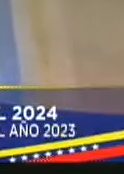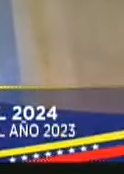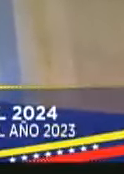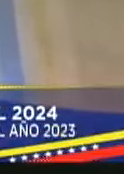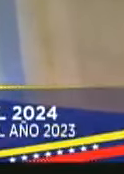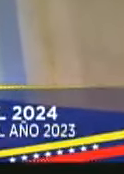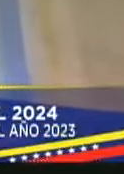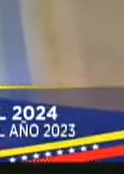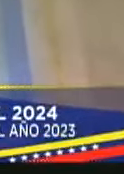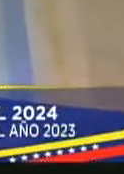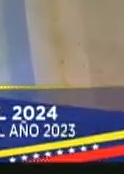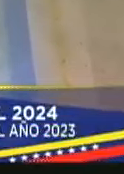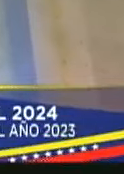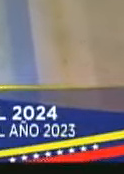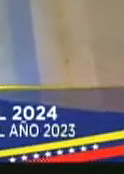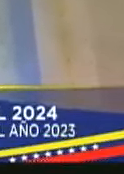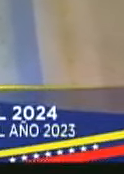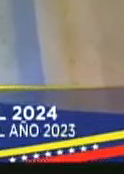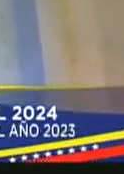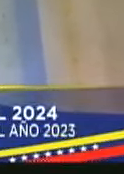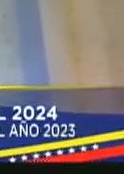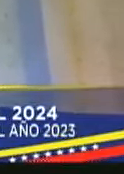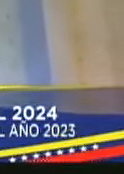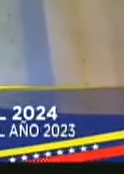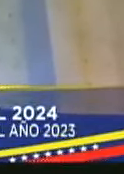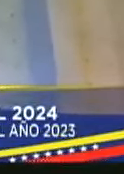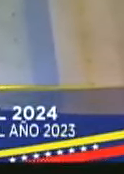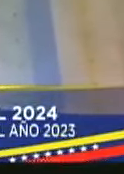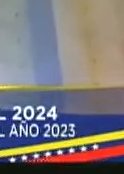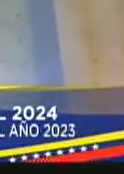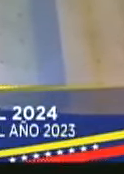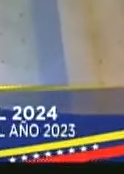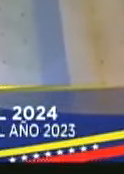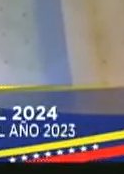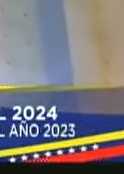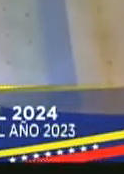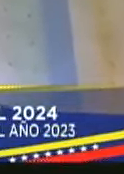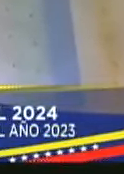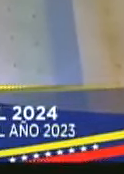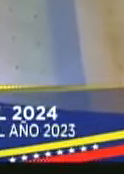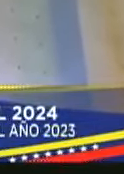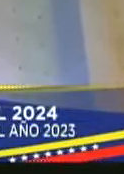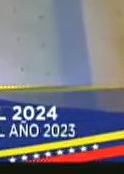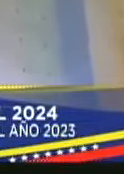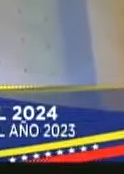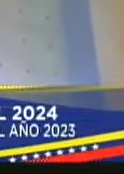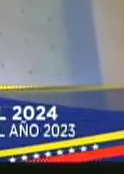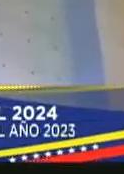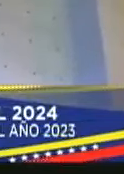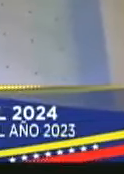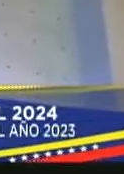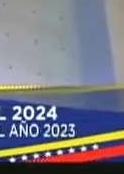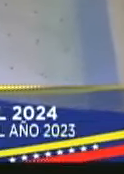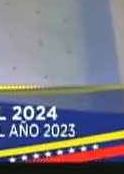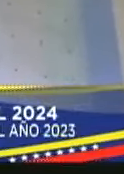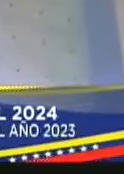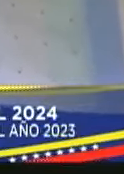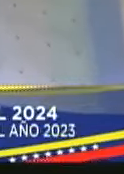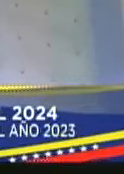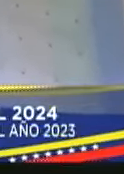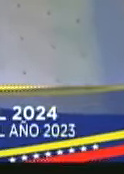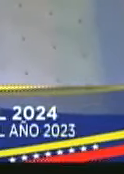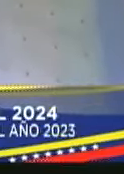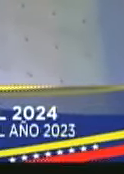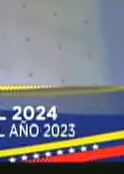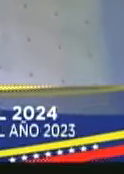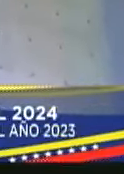a las elecciones, en este caso las parlamentarias. En ese empeño nos pusimos en todo el